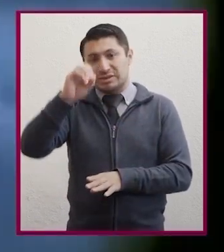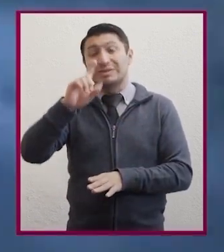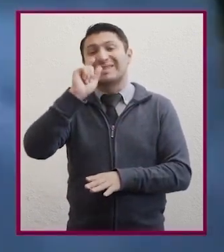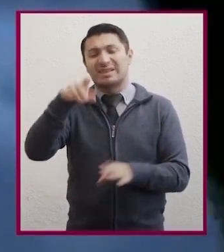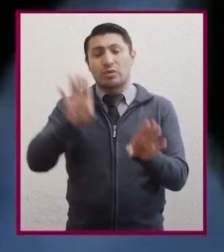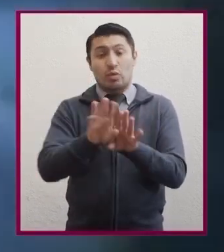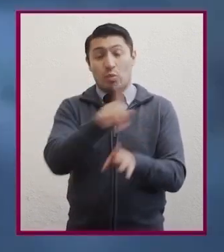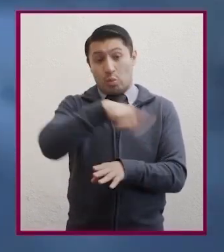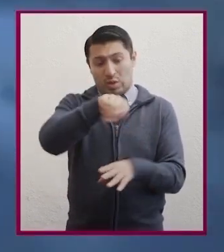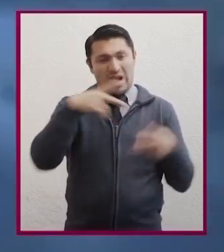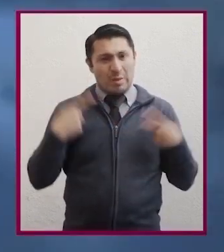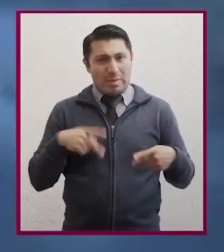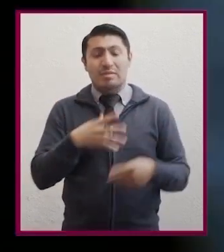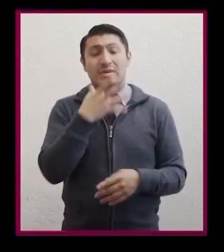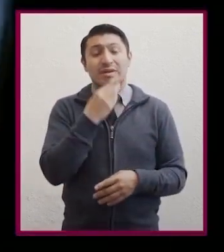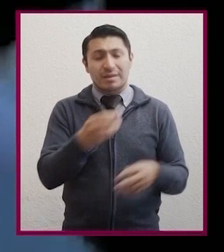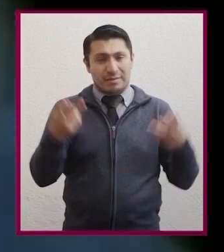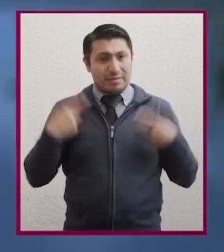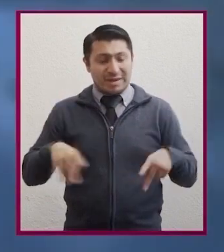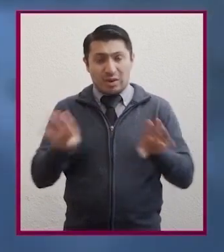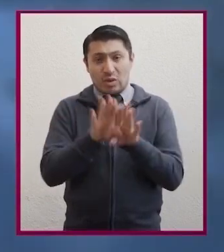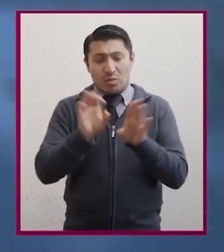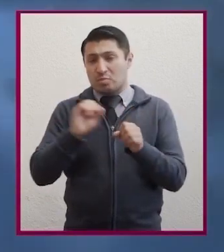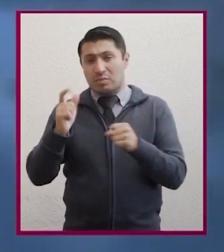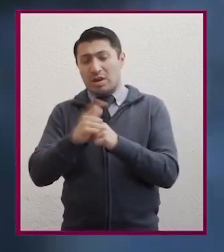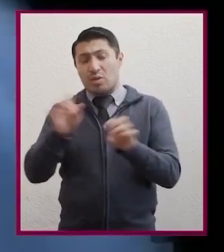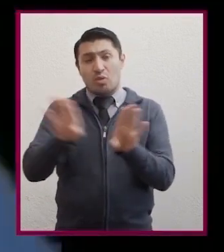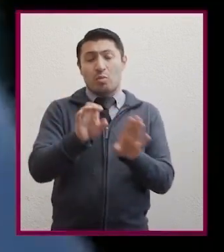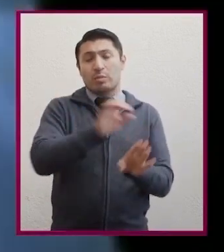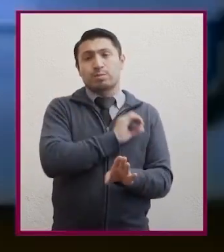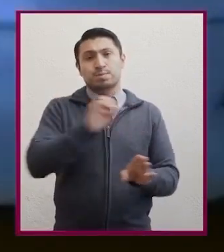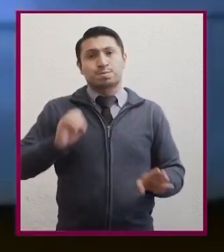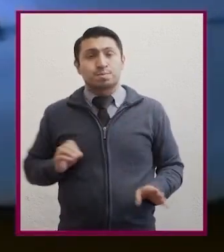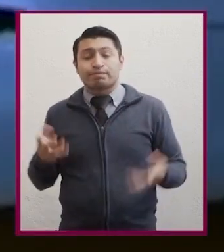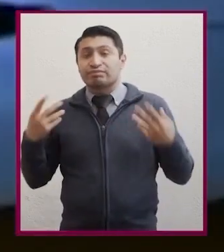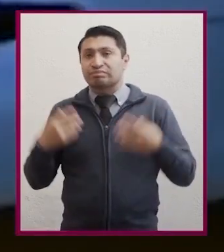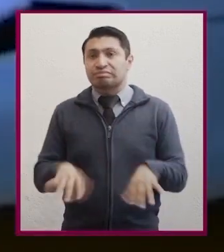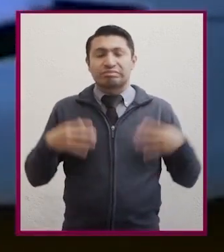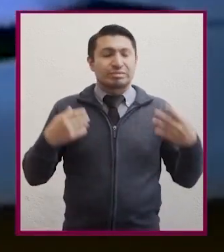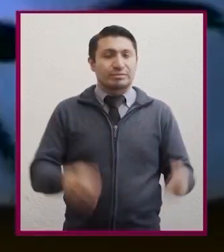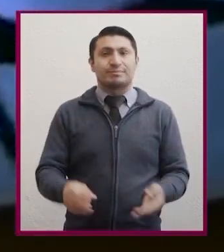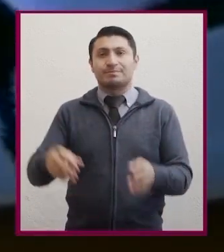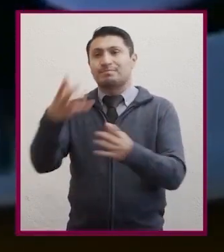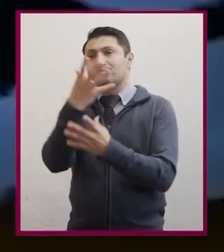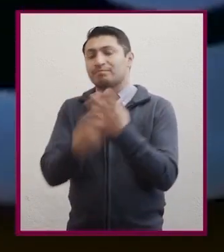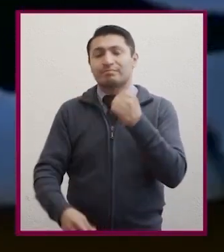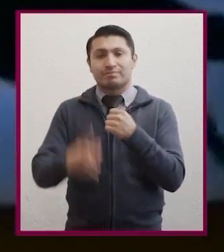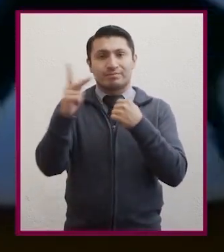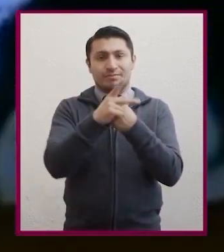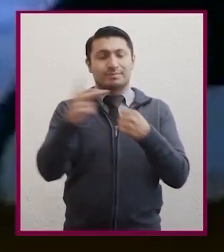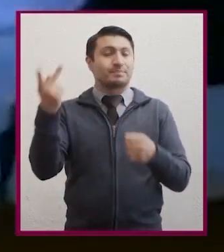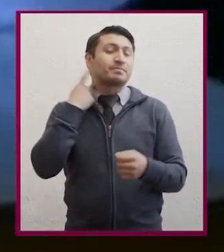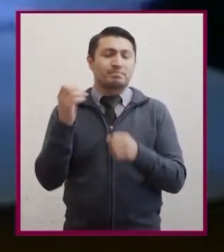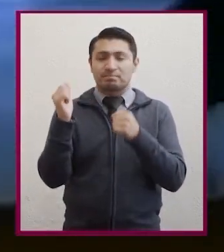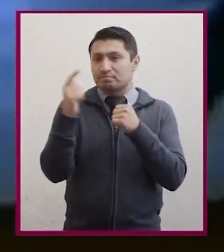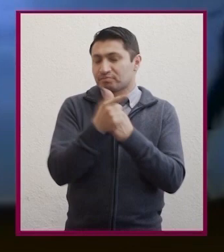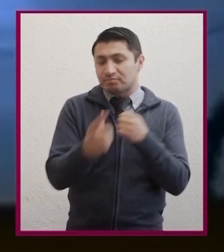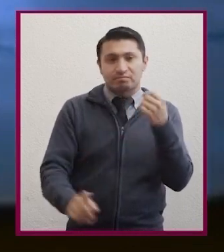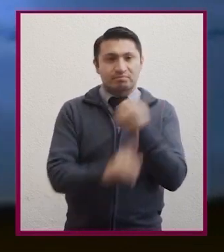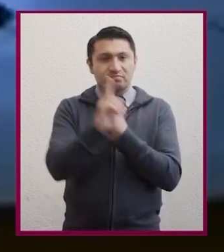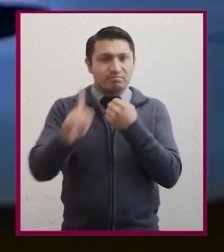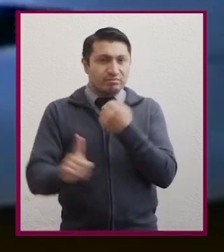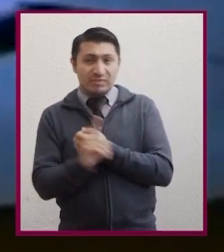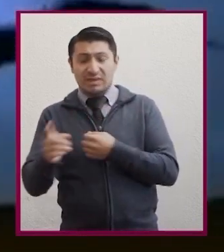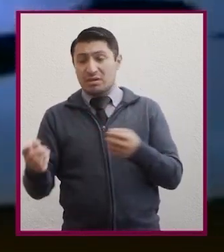los exiliados, persona que por alguna razón se vieron obligados a abandonar su país por cuestiones políticas, de conflictos